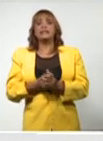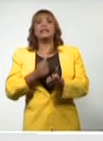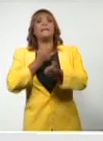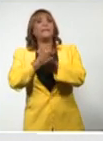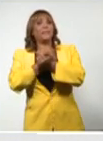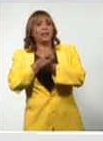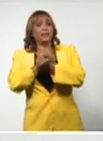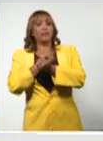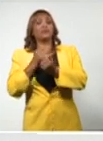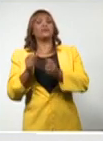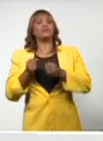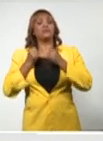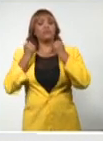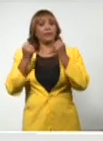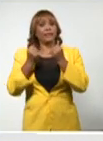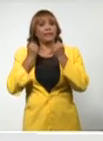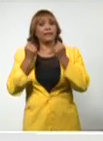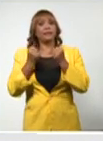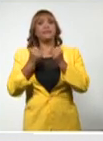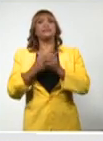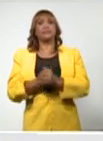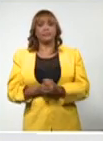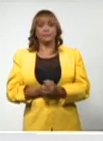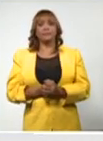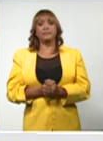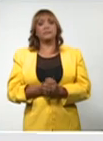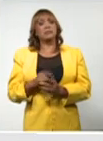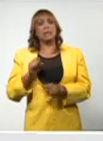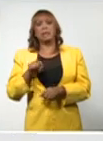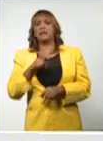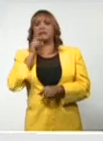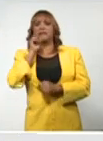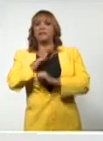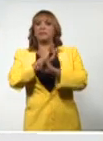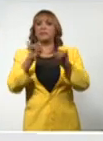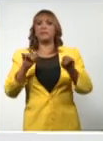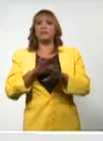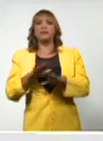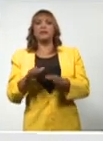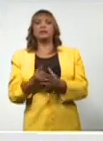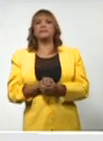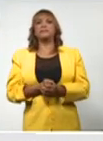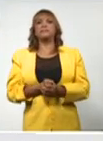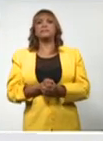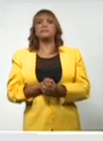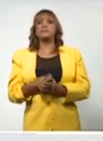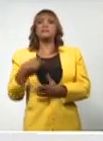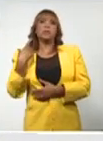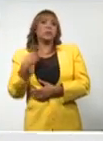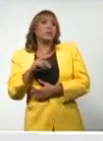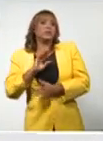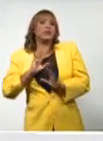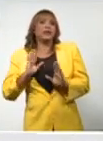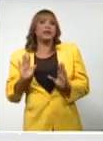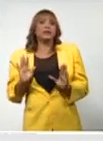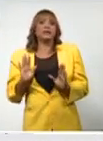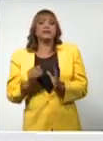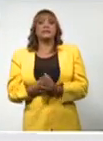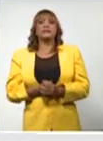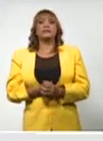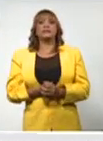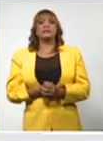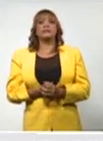alta contagiosidad. Hasta aquí nuestra información, Héctor. No sé,